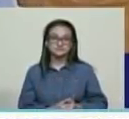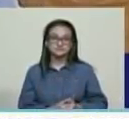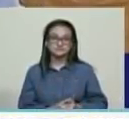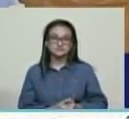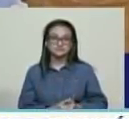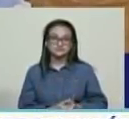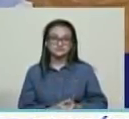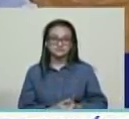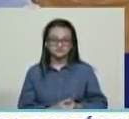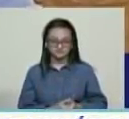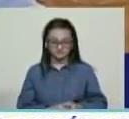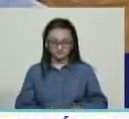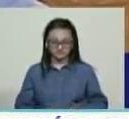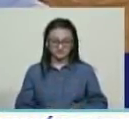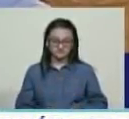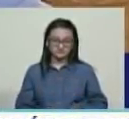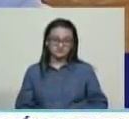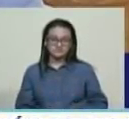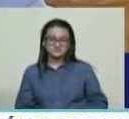Yo creo que era el Butó este, ¿vale?